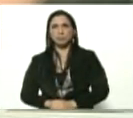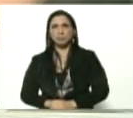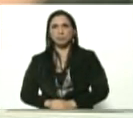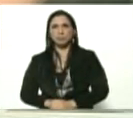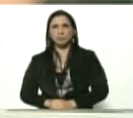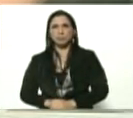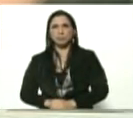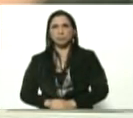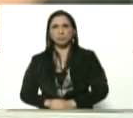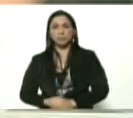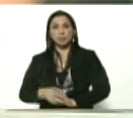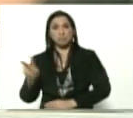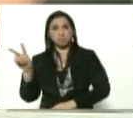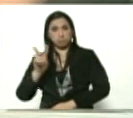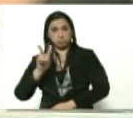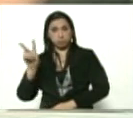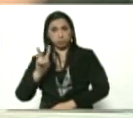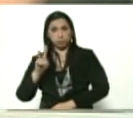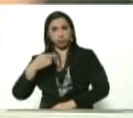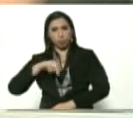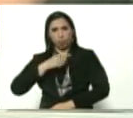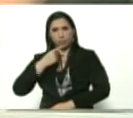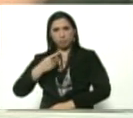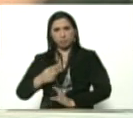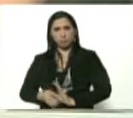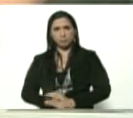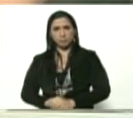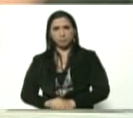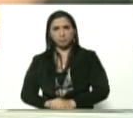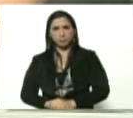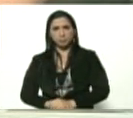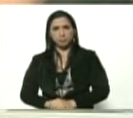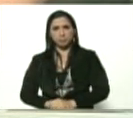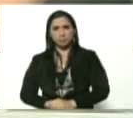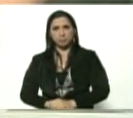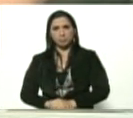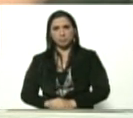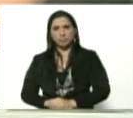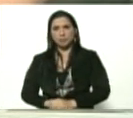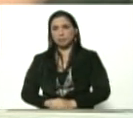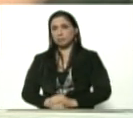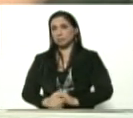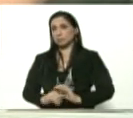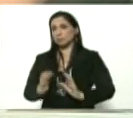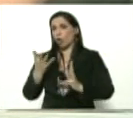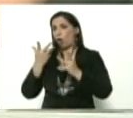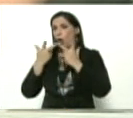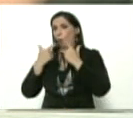En Venezuela decimos, se comió la luz.